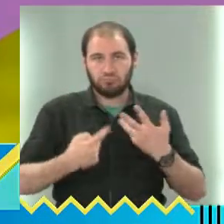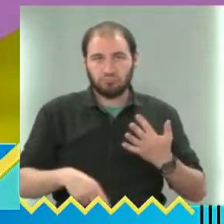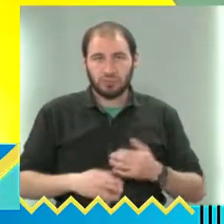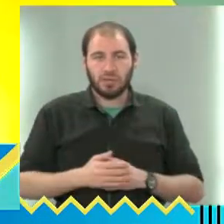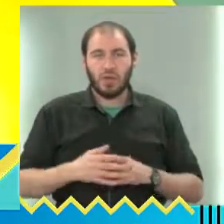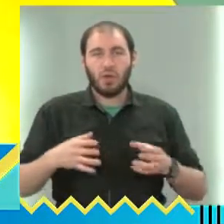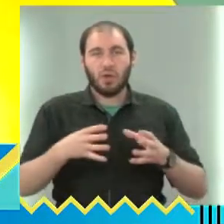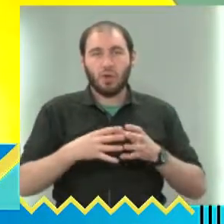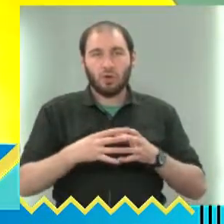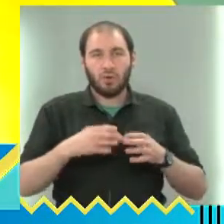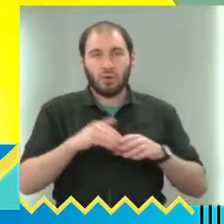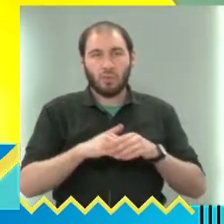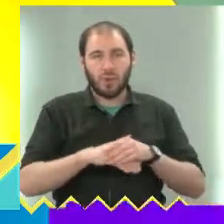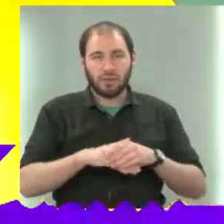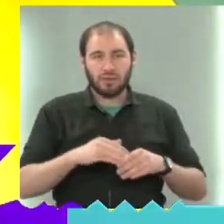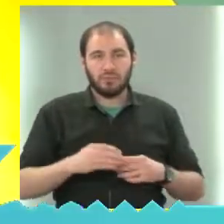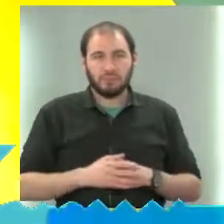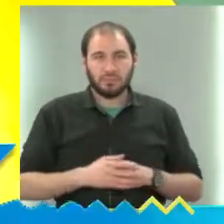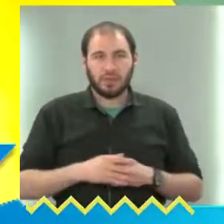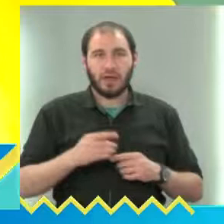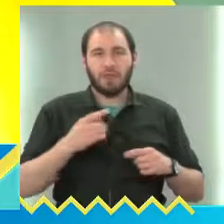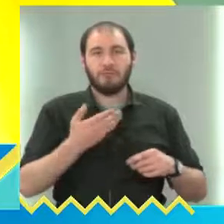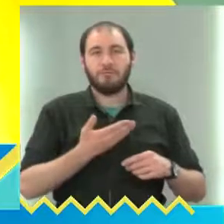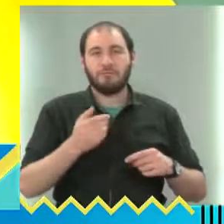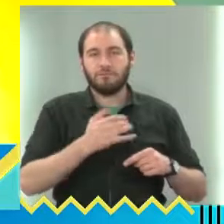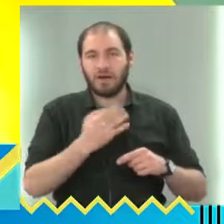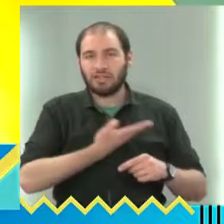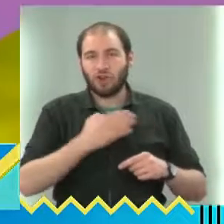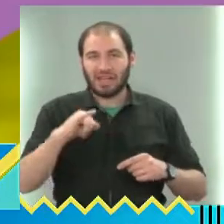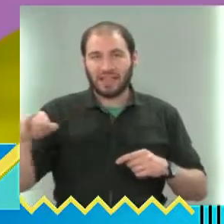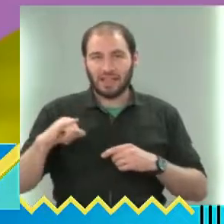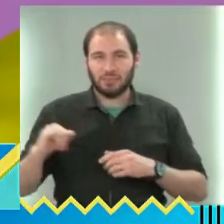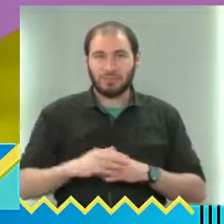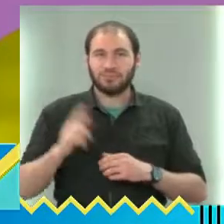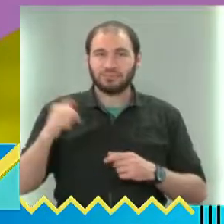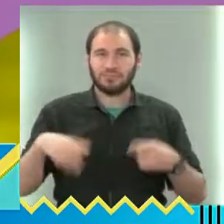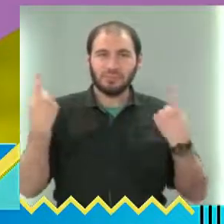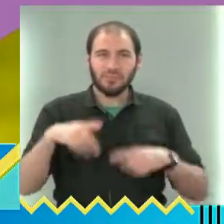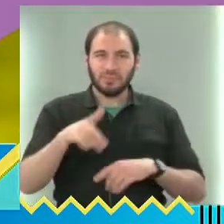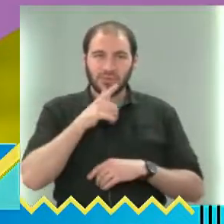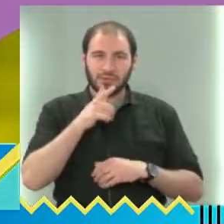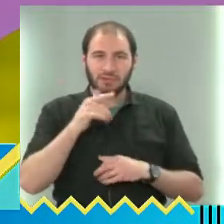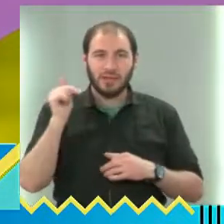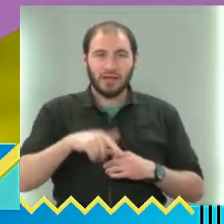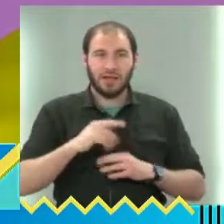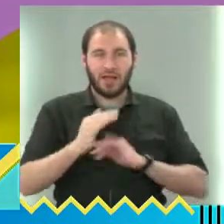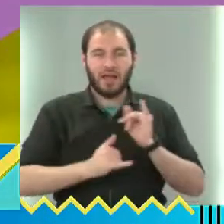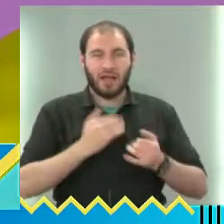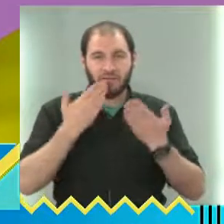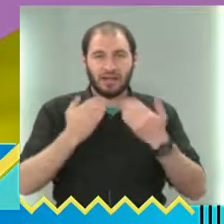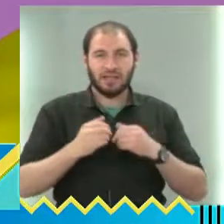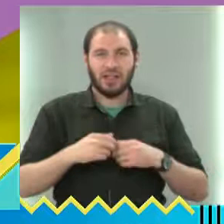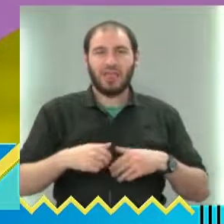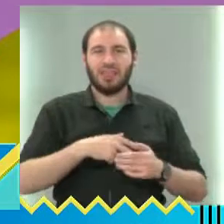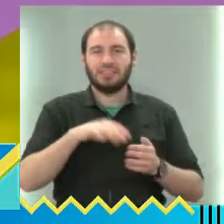de un stock determinado de factores negativos. Bien, estamos en Distintos Parecidos y hoy estamos hablando acerca de